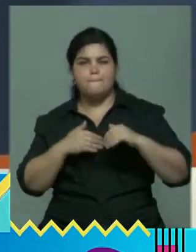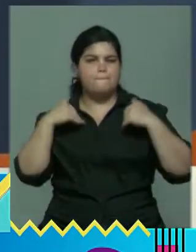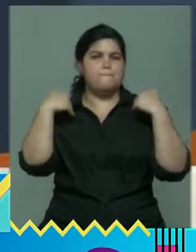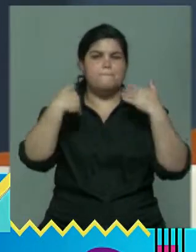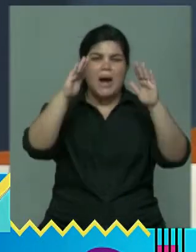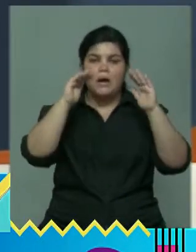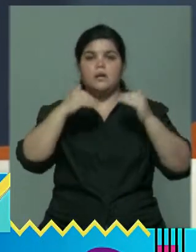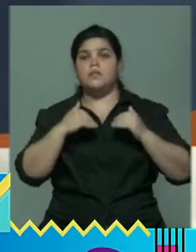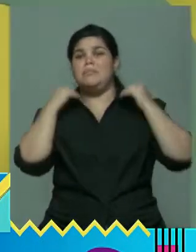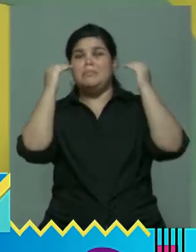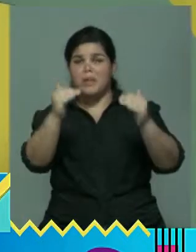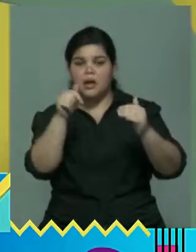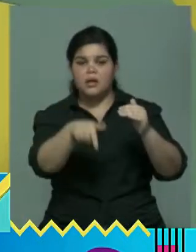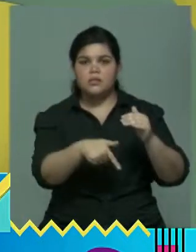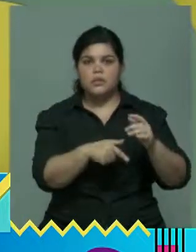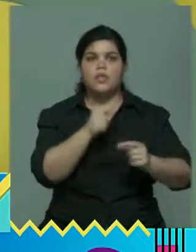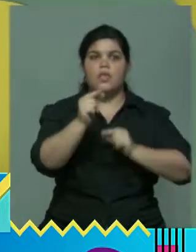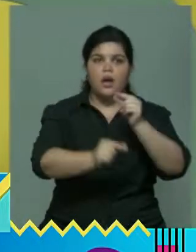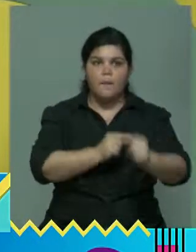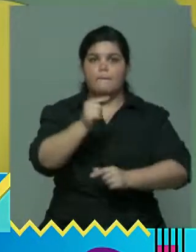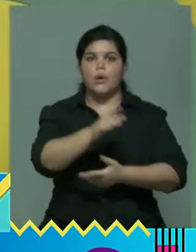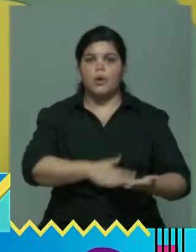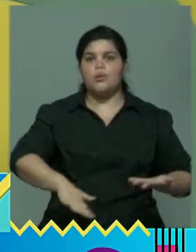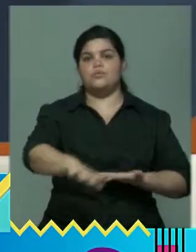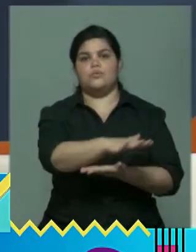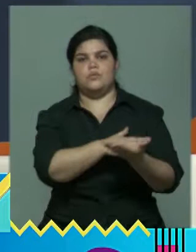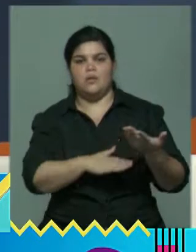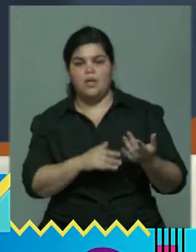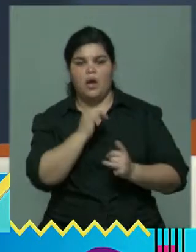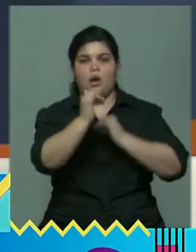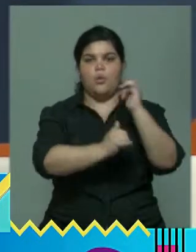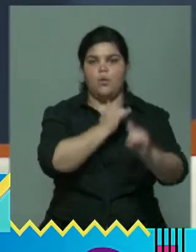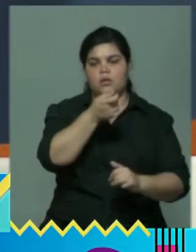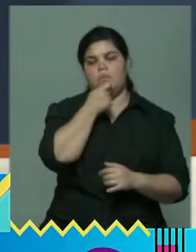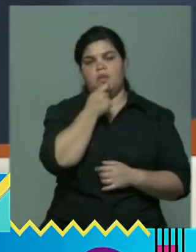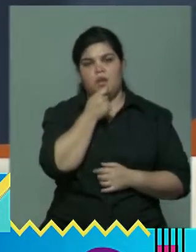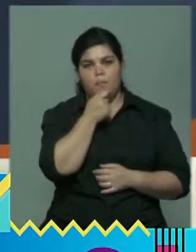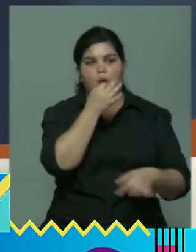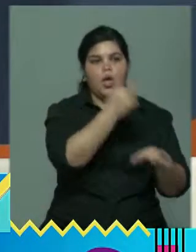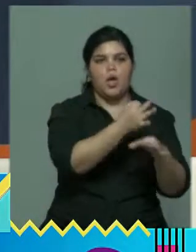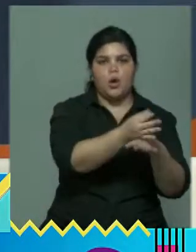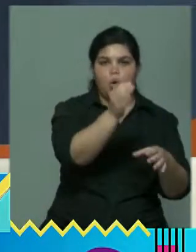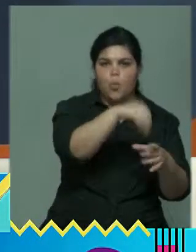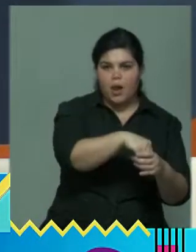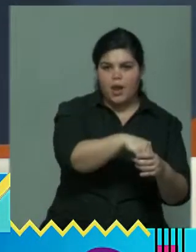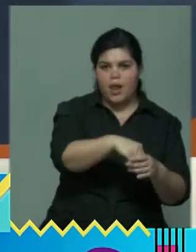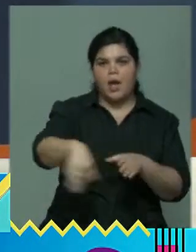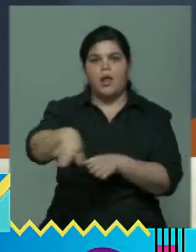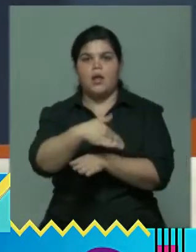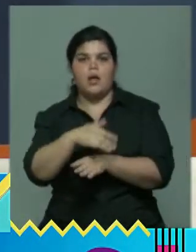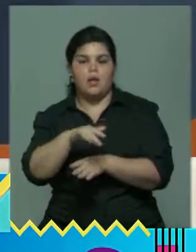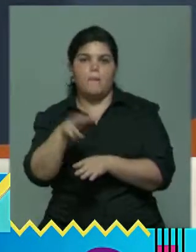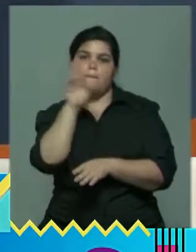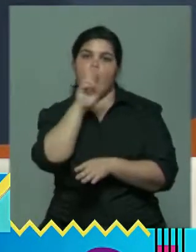está en agenda. Exacto. Sí, seguramente lo que pasa en un colegio, lo que pasa en la vida pública con una pareja de chicas